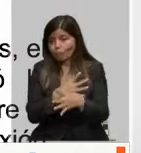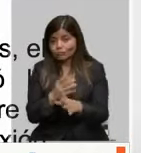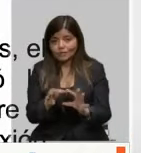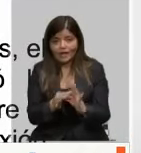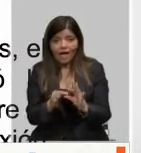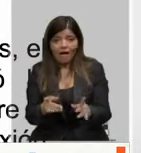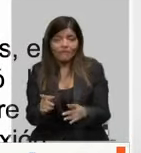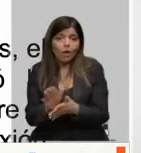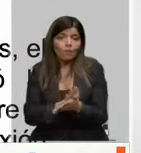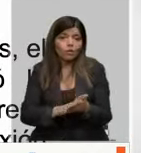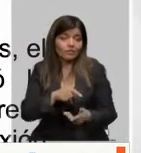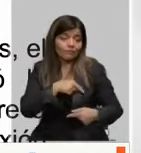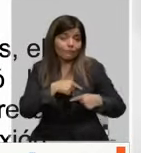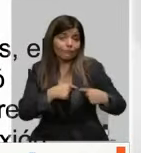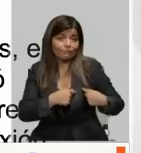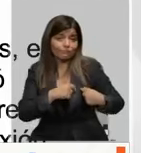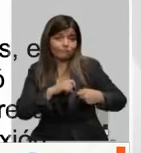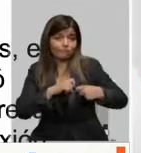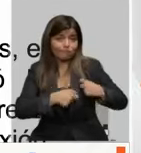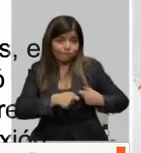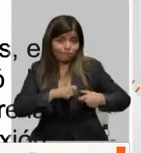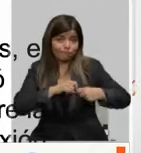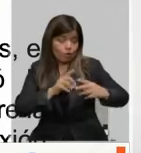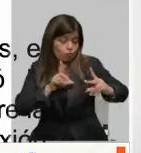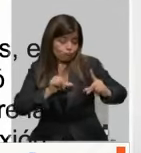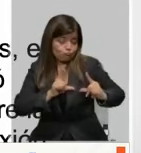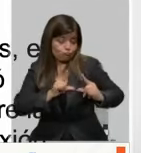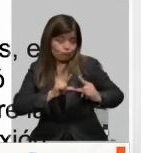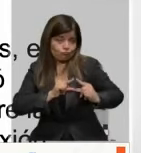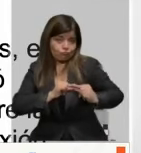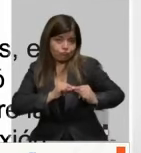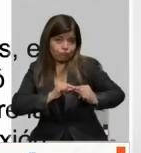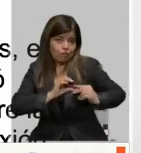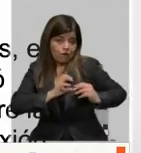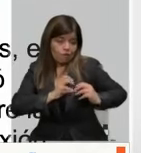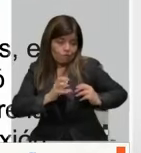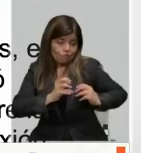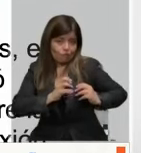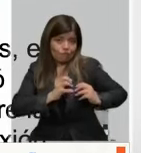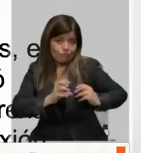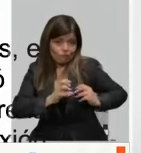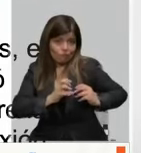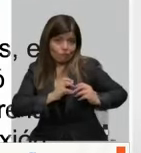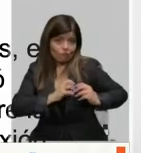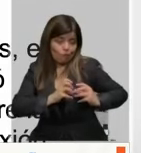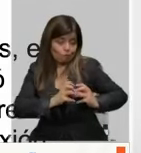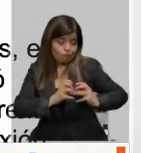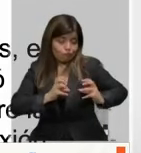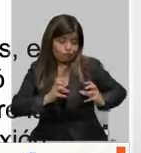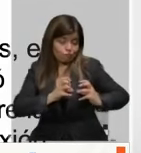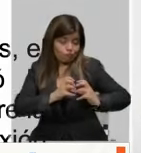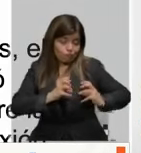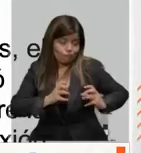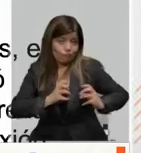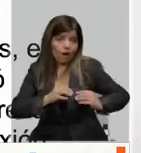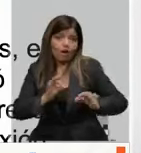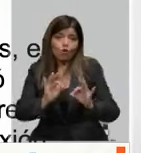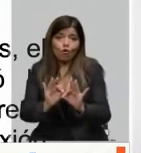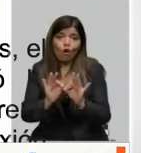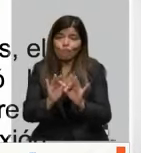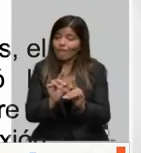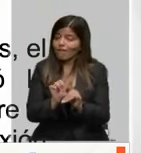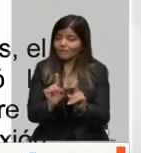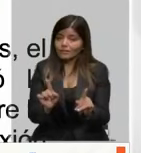ellas una miocardiopatía hipertrófica, que hace que el músculo del corazón sea más grueso de lo normal. Además, tenía